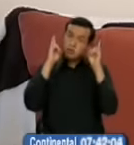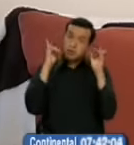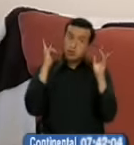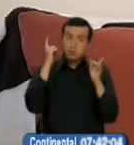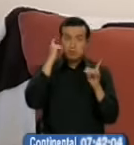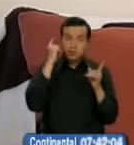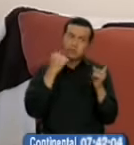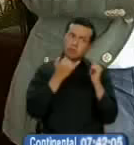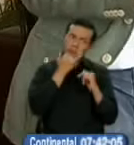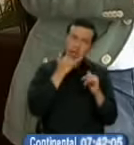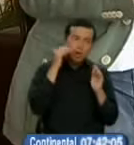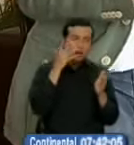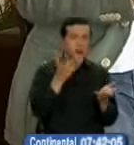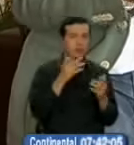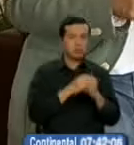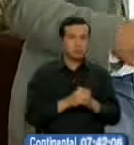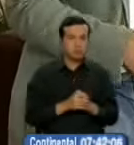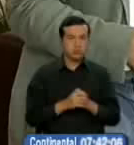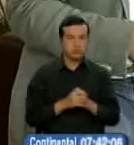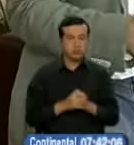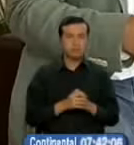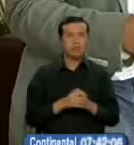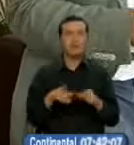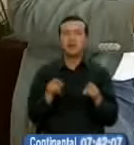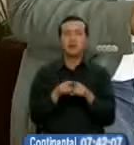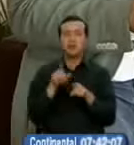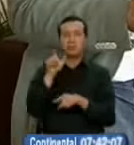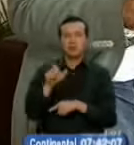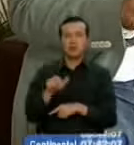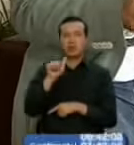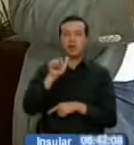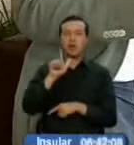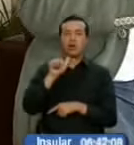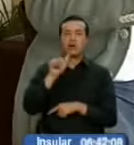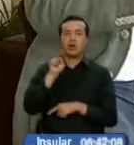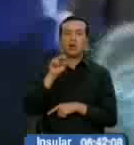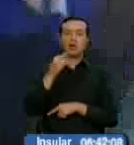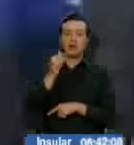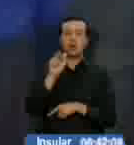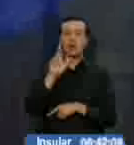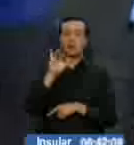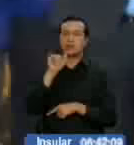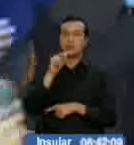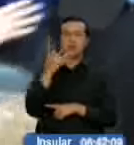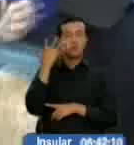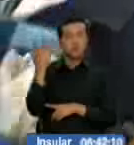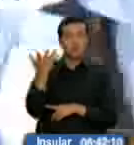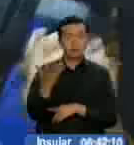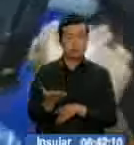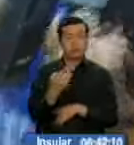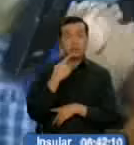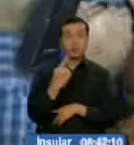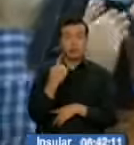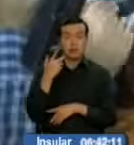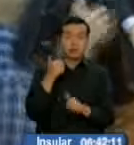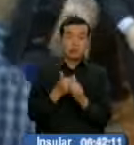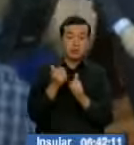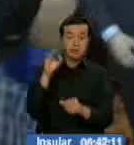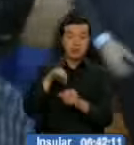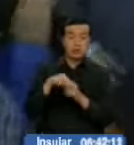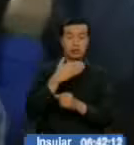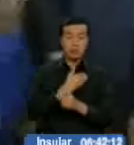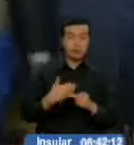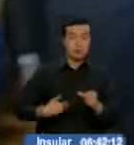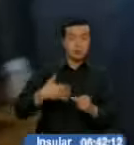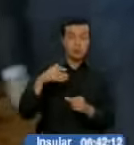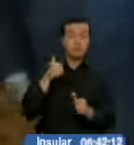estamos retrocediendo. Opinión con la que coincide el también analista político Edgar Alan García, quien además comenta que a vísperas de las elecciones